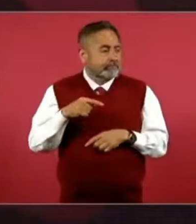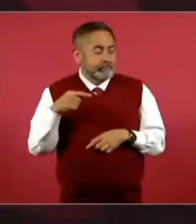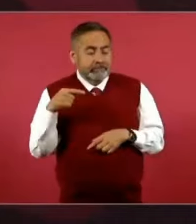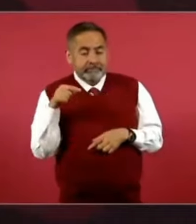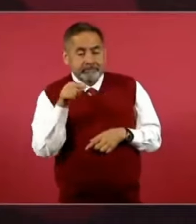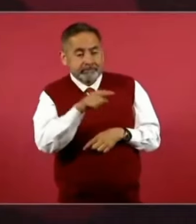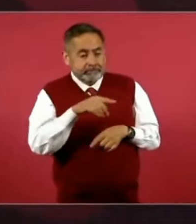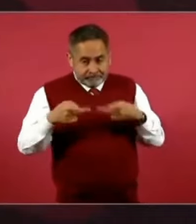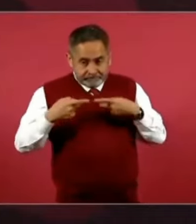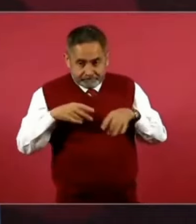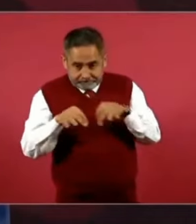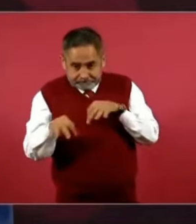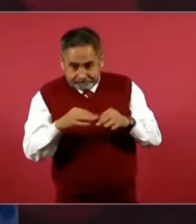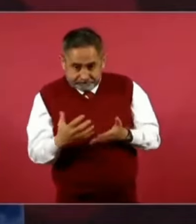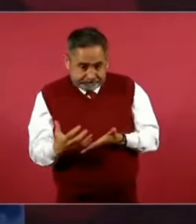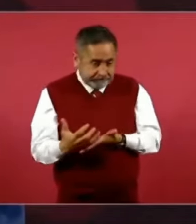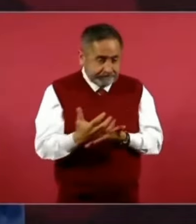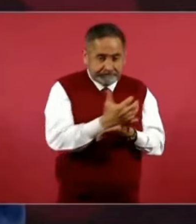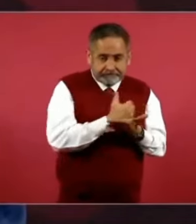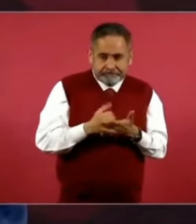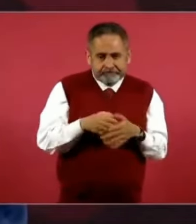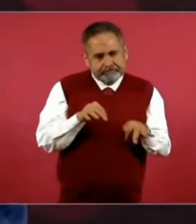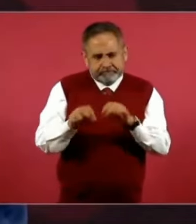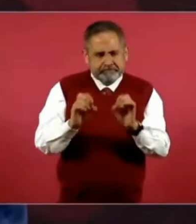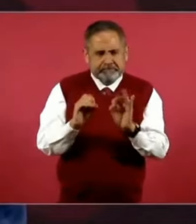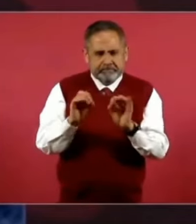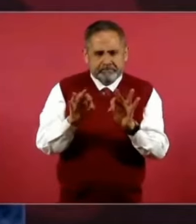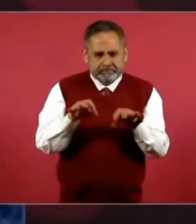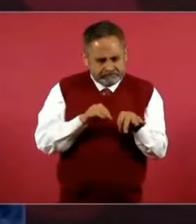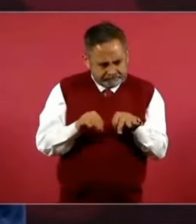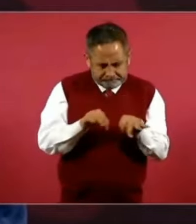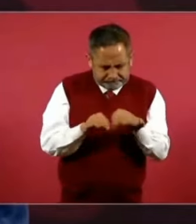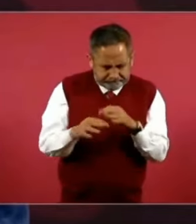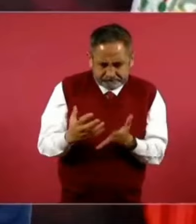trabajador, un oficinista,